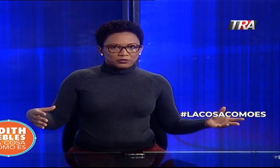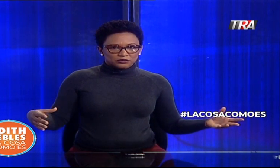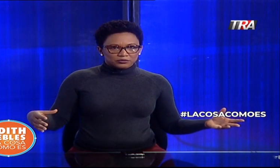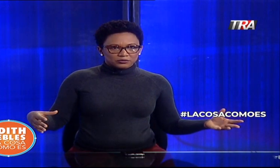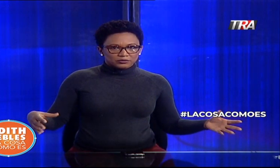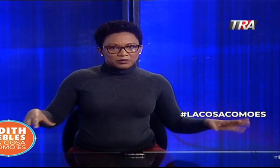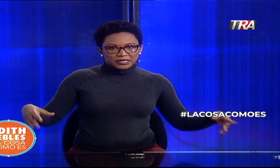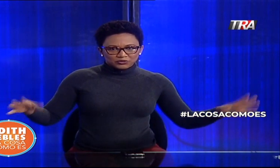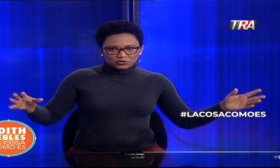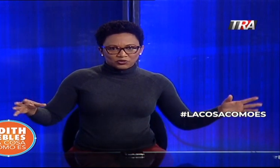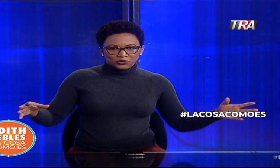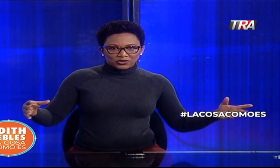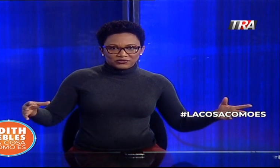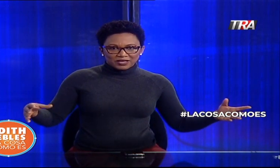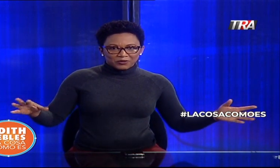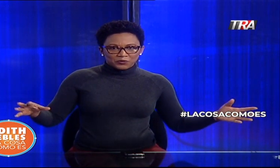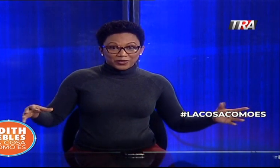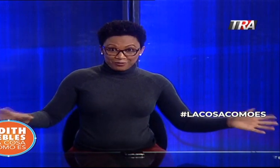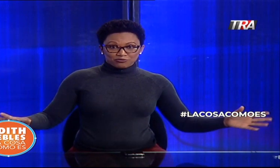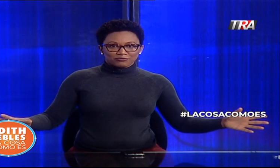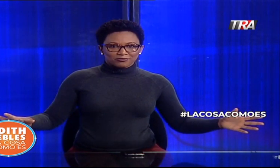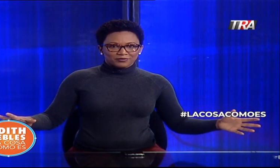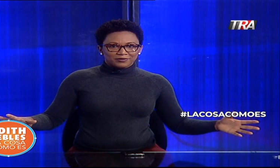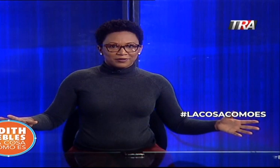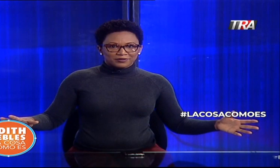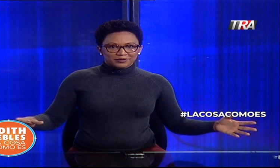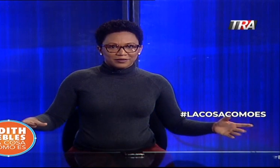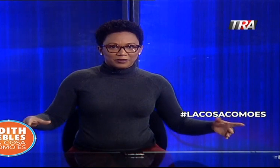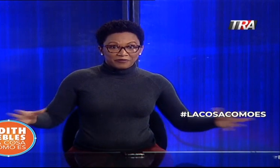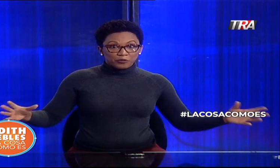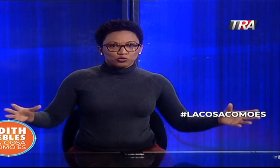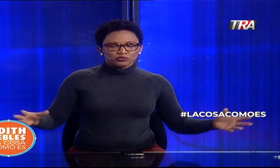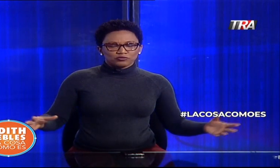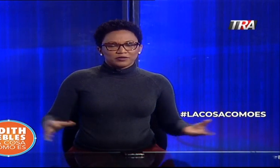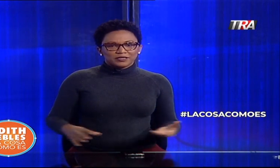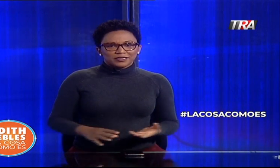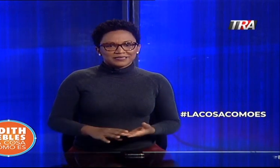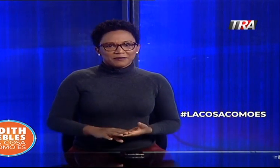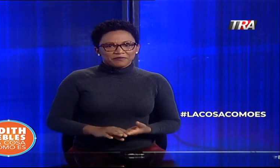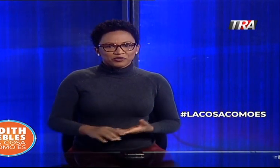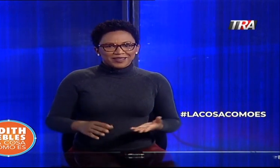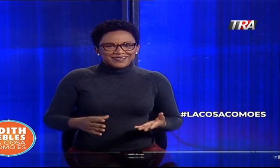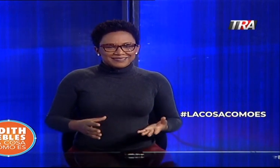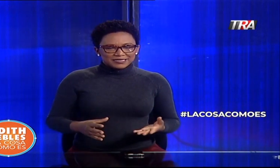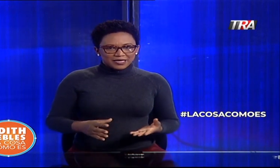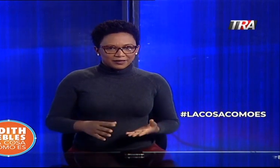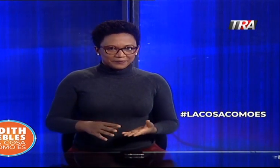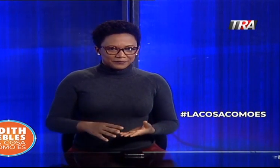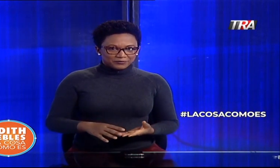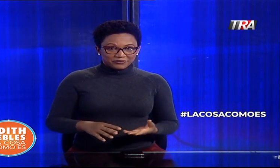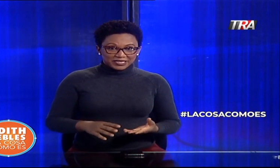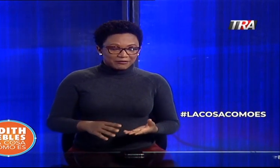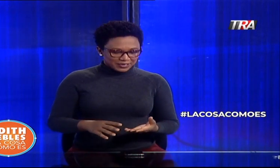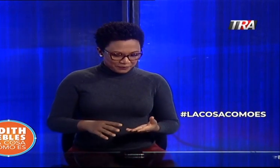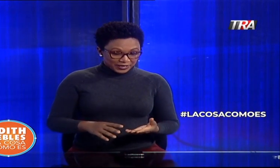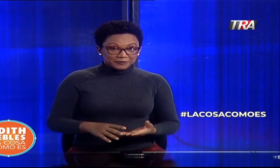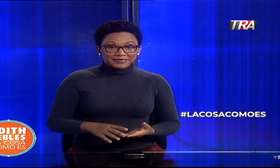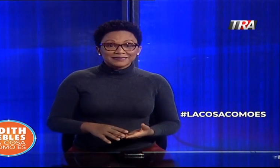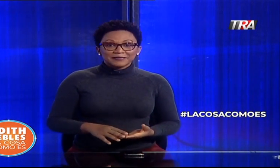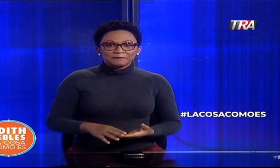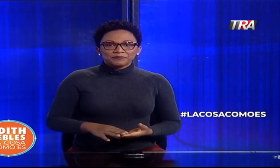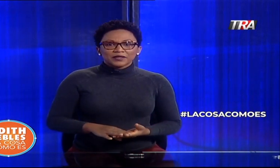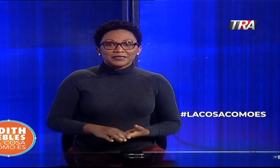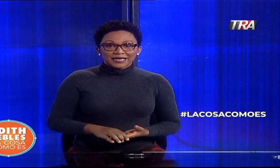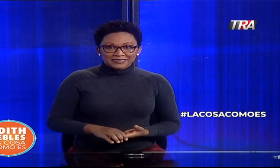¿cómo le digo? Eso que es ya como de ellos, el feudo, esa dinastía, me fallaban las